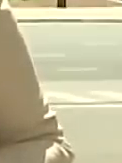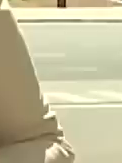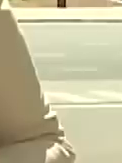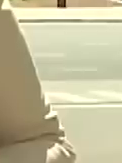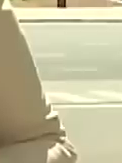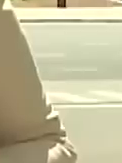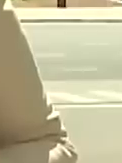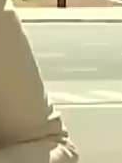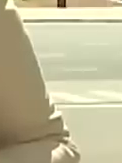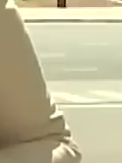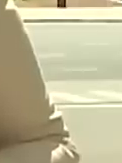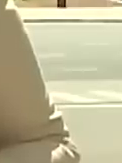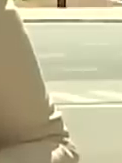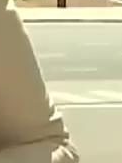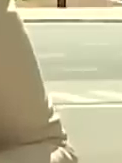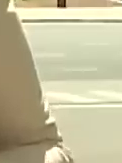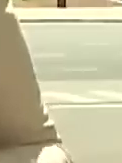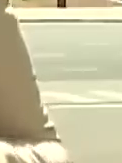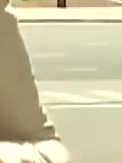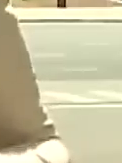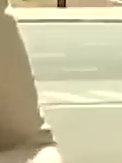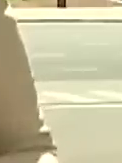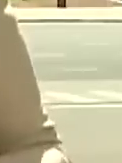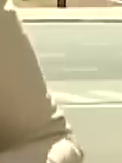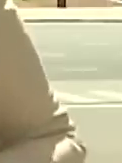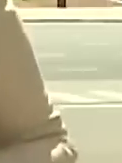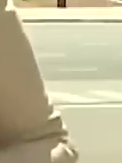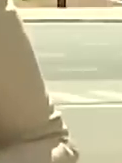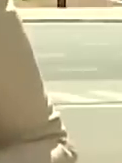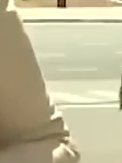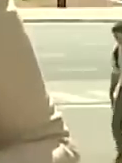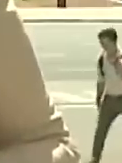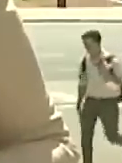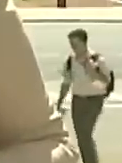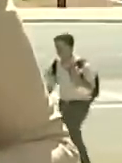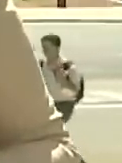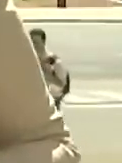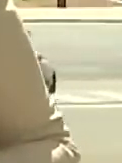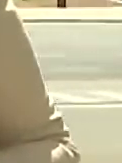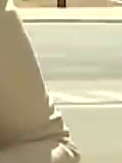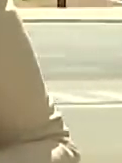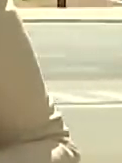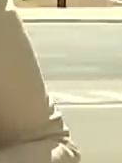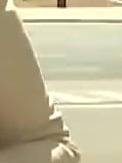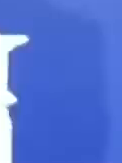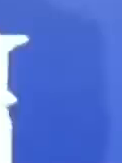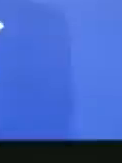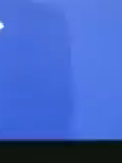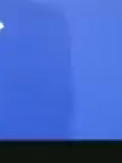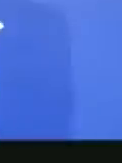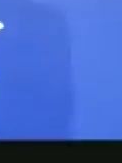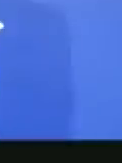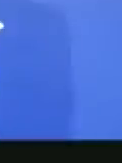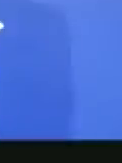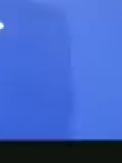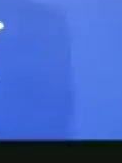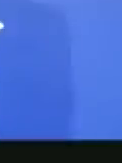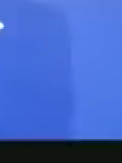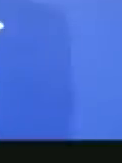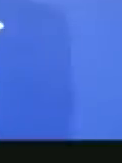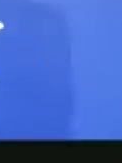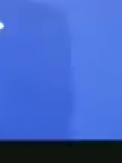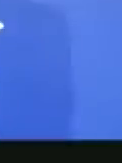de Venezuela da su mensaje al todo el bloque de este continente escuchemos presidente